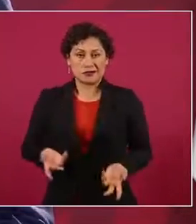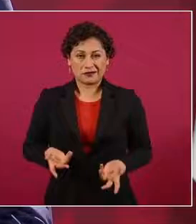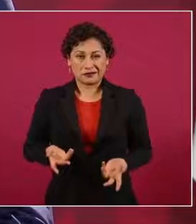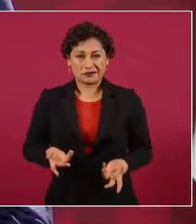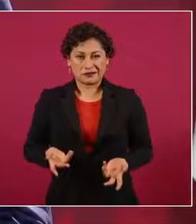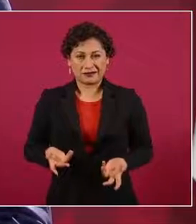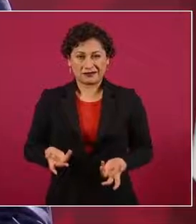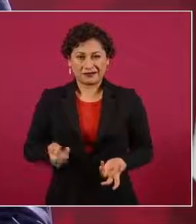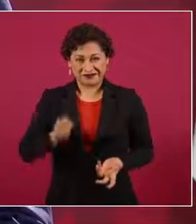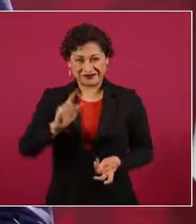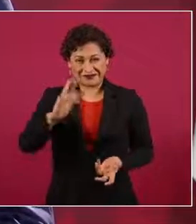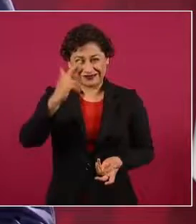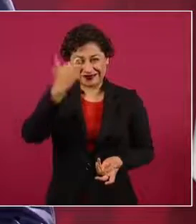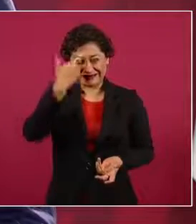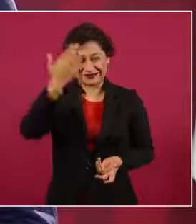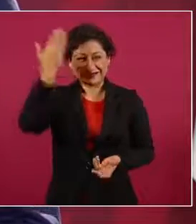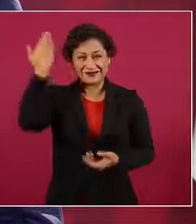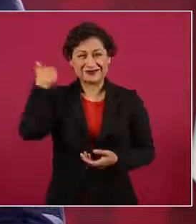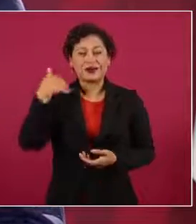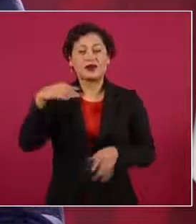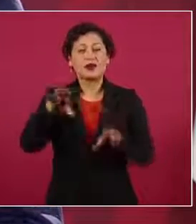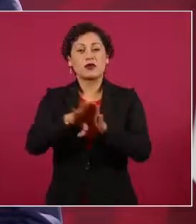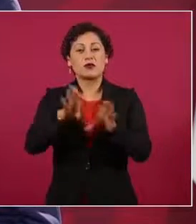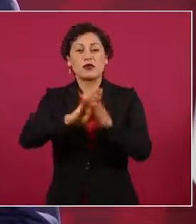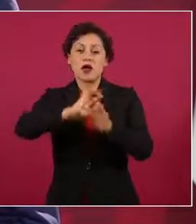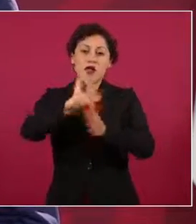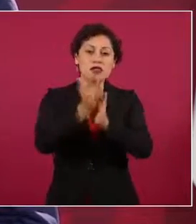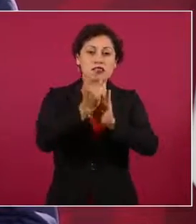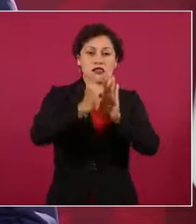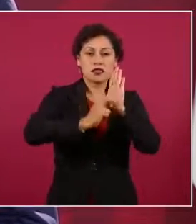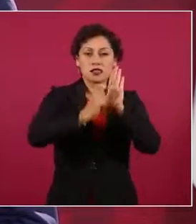las llamadas reformas estructurales,